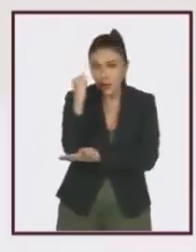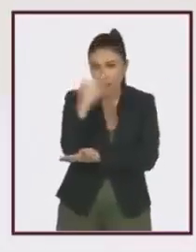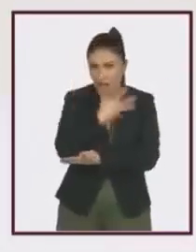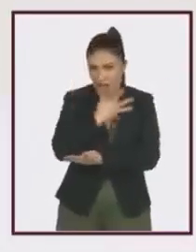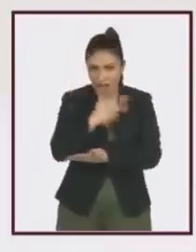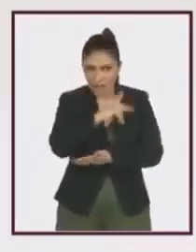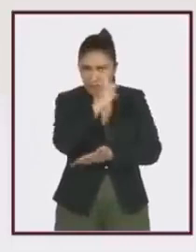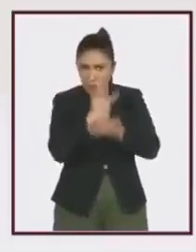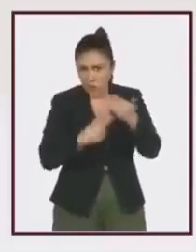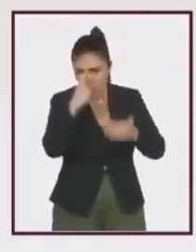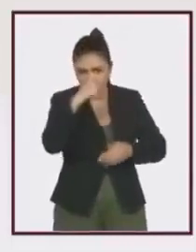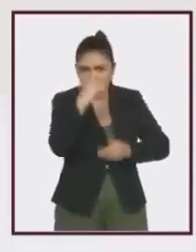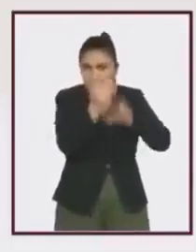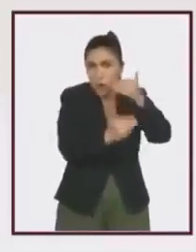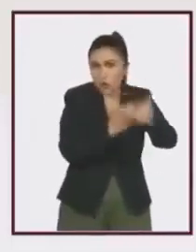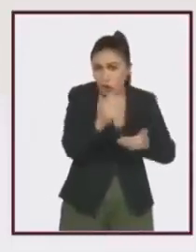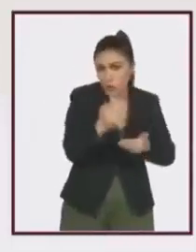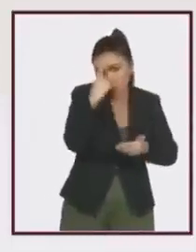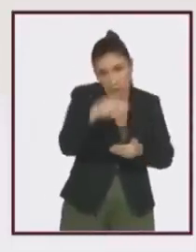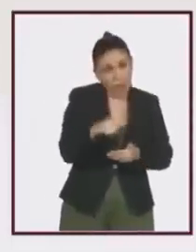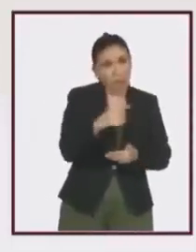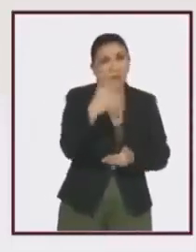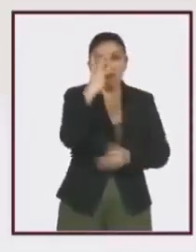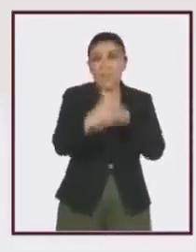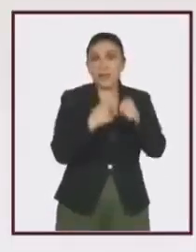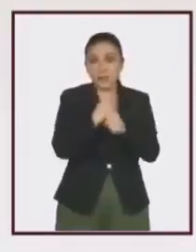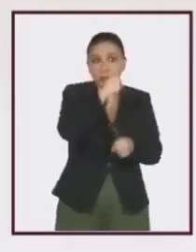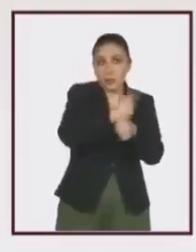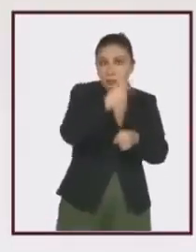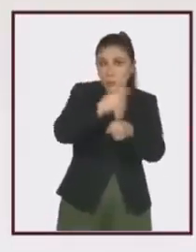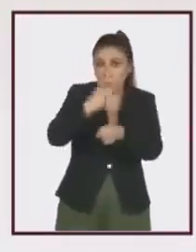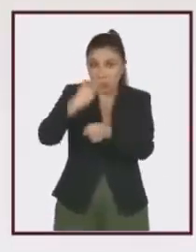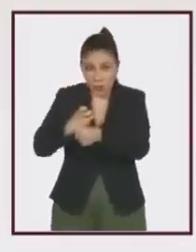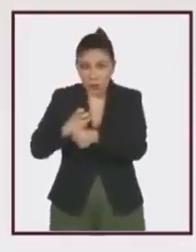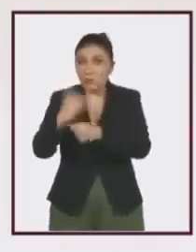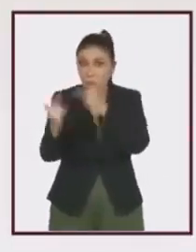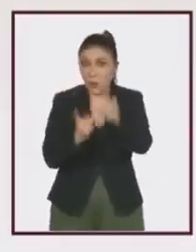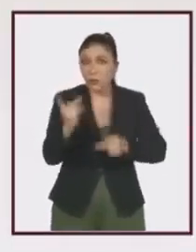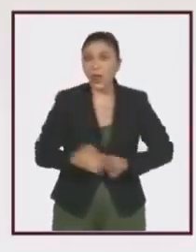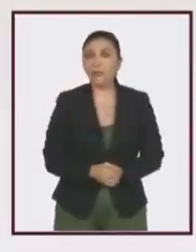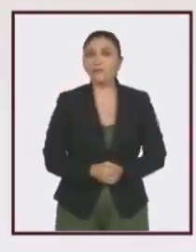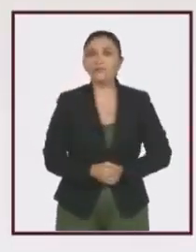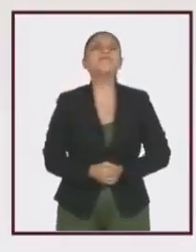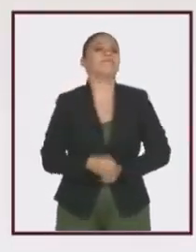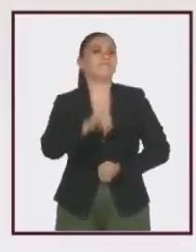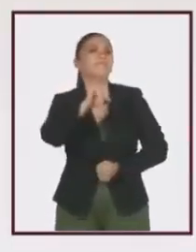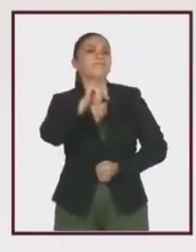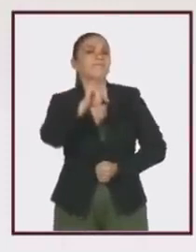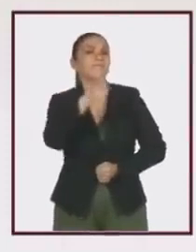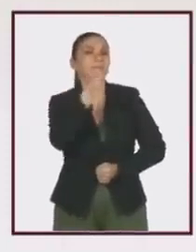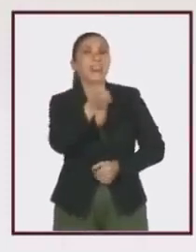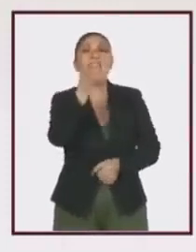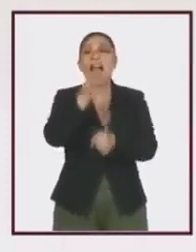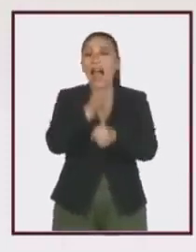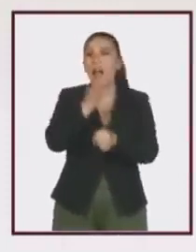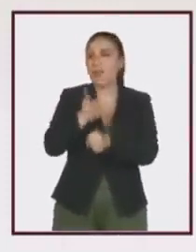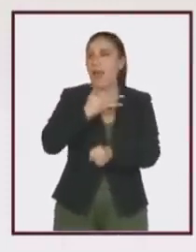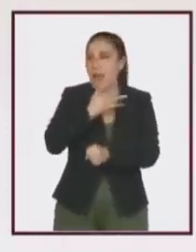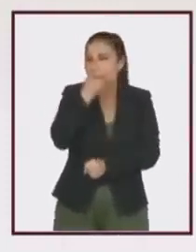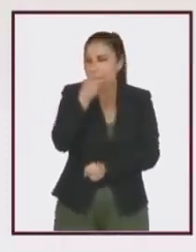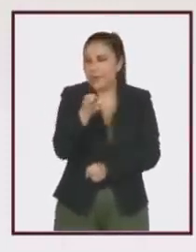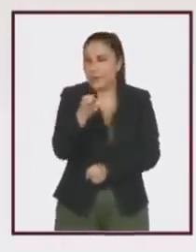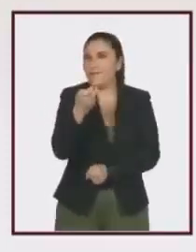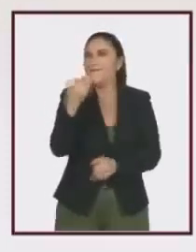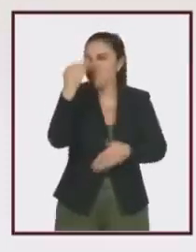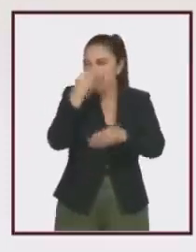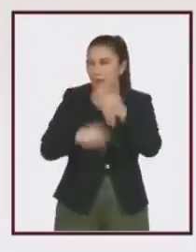grados? Así es. Ahorita tenemos ahí, ese es de las pequeñas cosas que